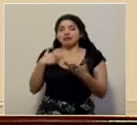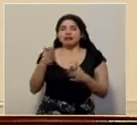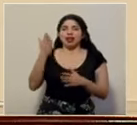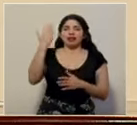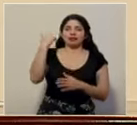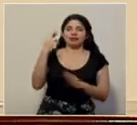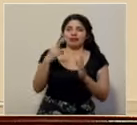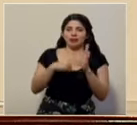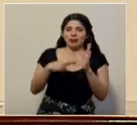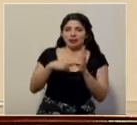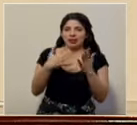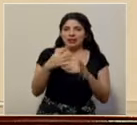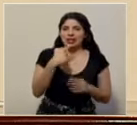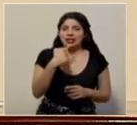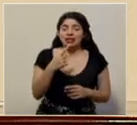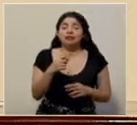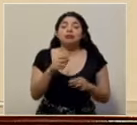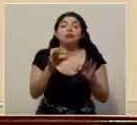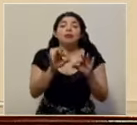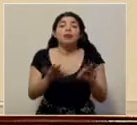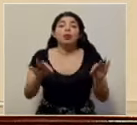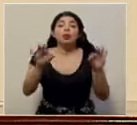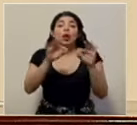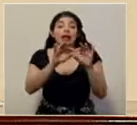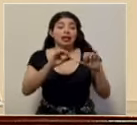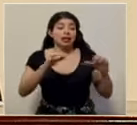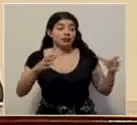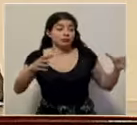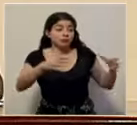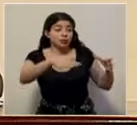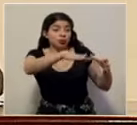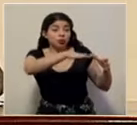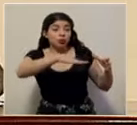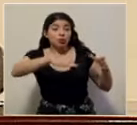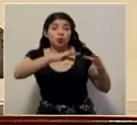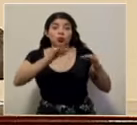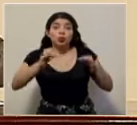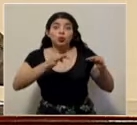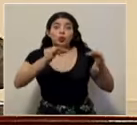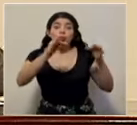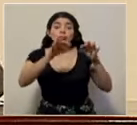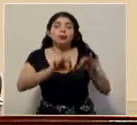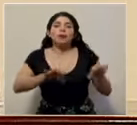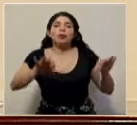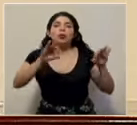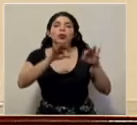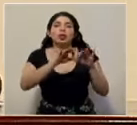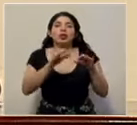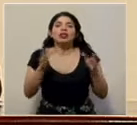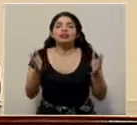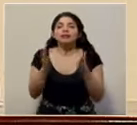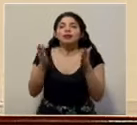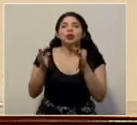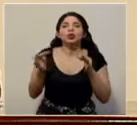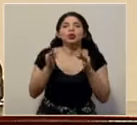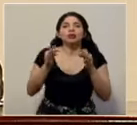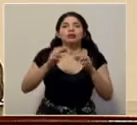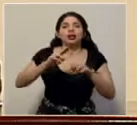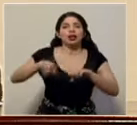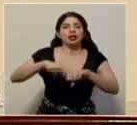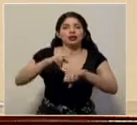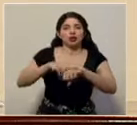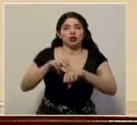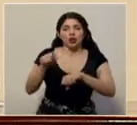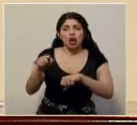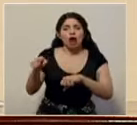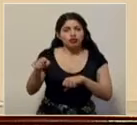otros foros, es muy importante para el sector turismo el mensaje al turista nacional, que pueda viajar, que